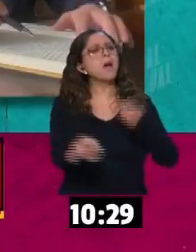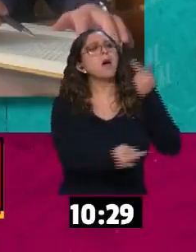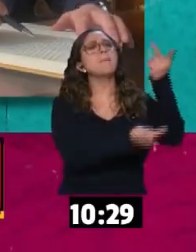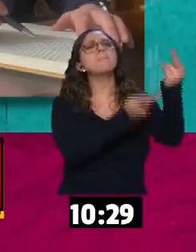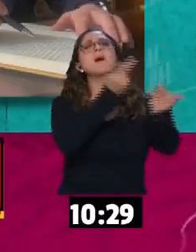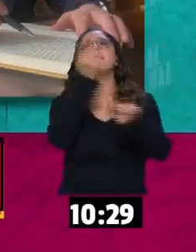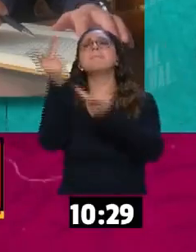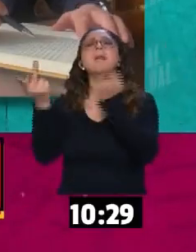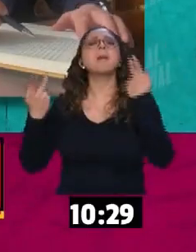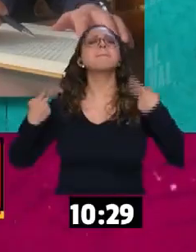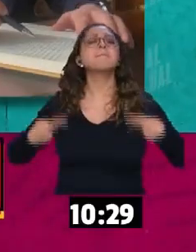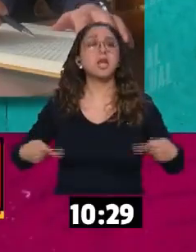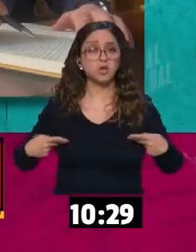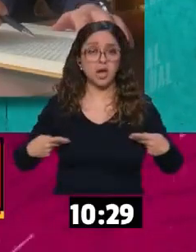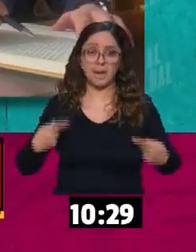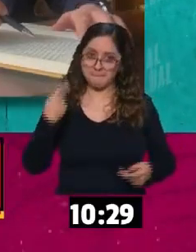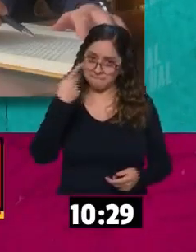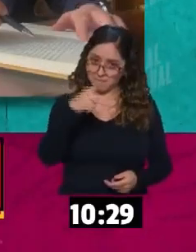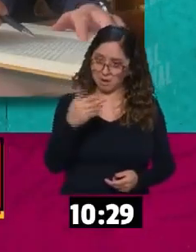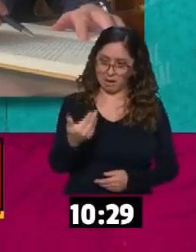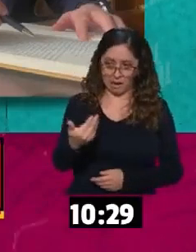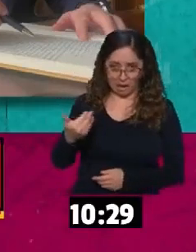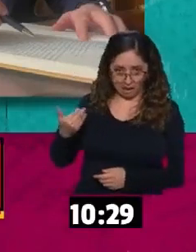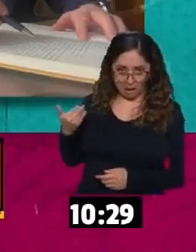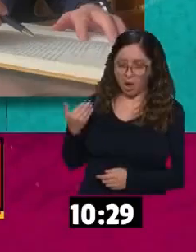informada, porque durante 4 meses lo hicimos,